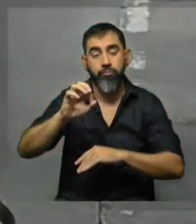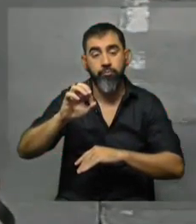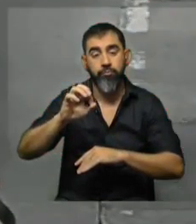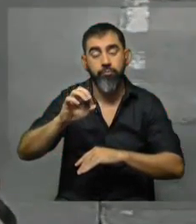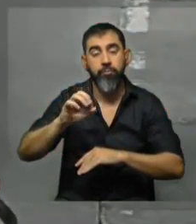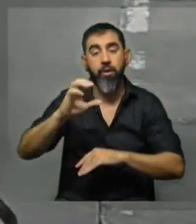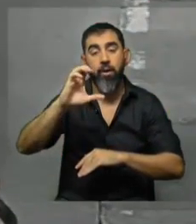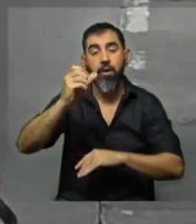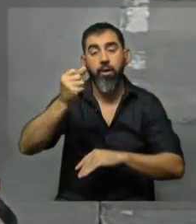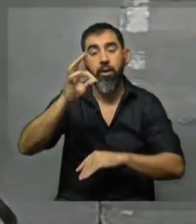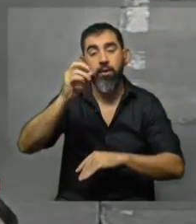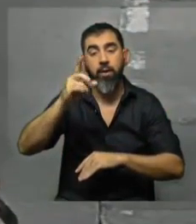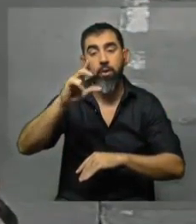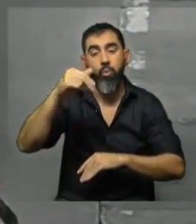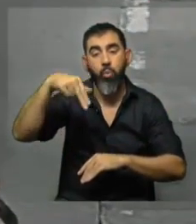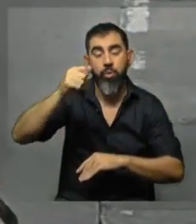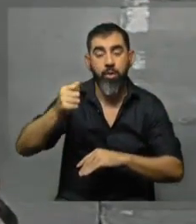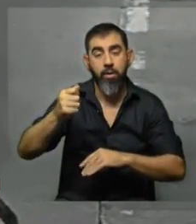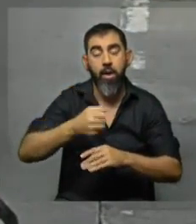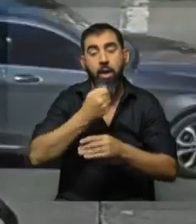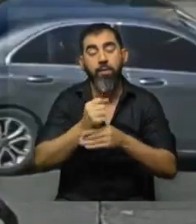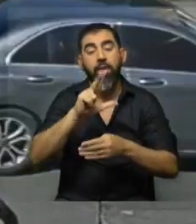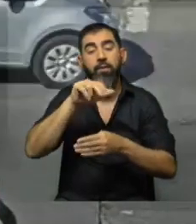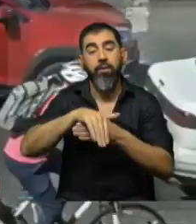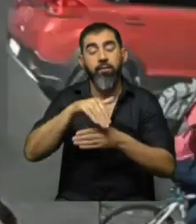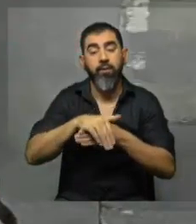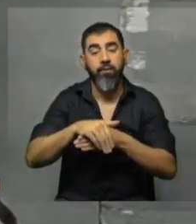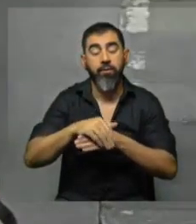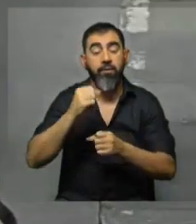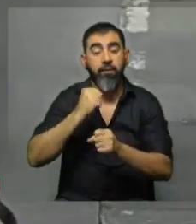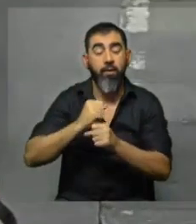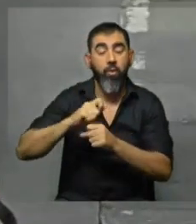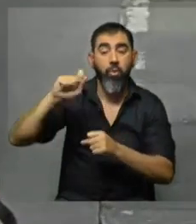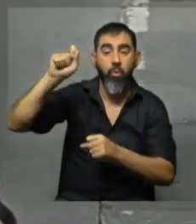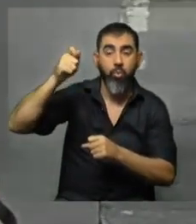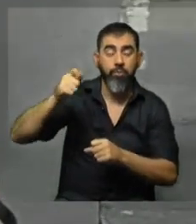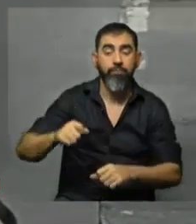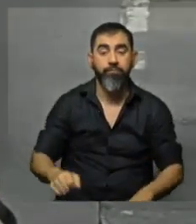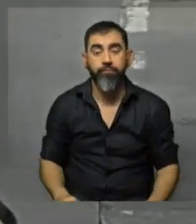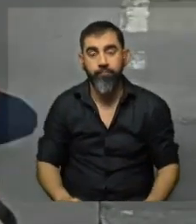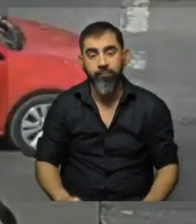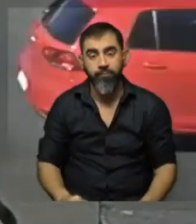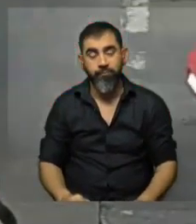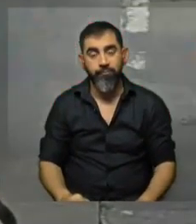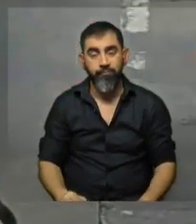Narancio y Cataluña hasta las 3 de la tarde. ¿Quién? UTE. UTE. Digo por tareas de UTE. UTE, vas a cortar la luz justo ahí.